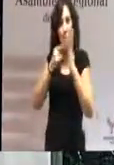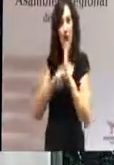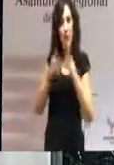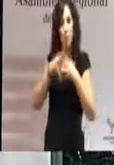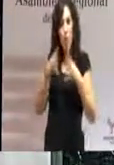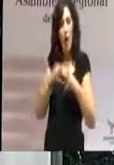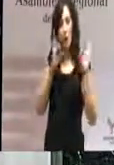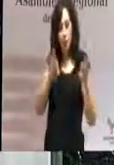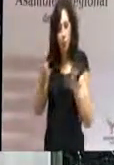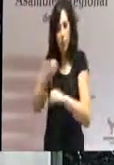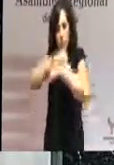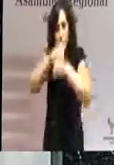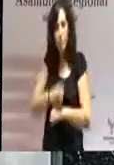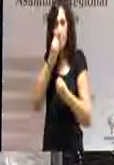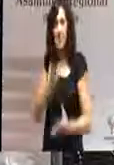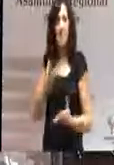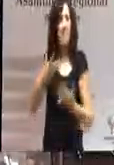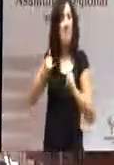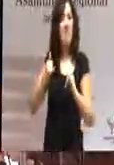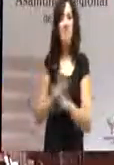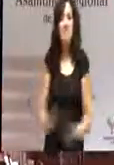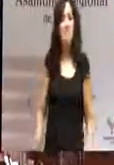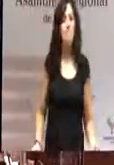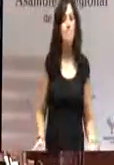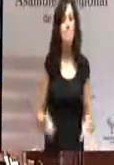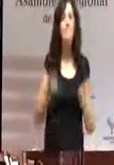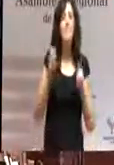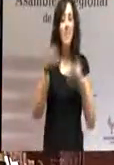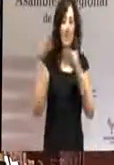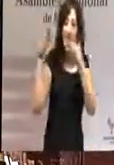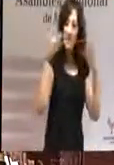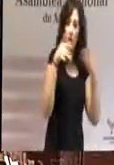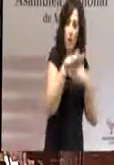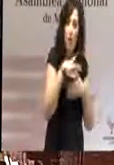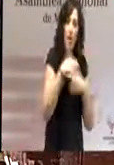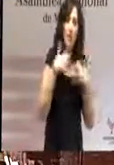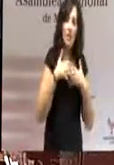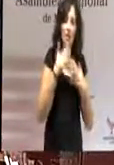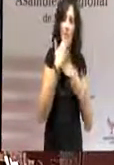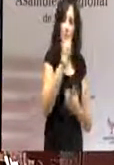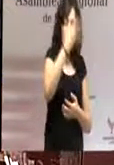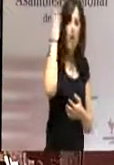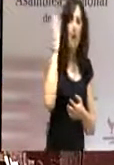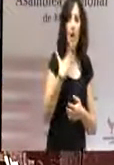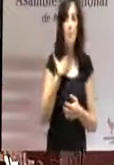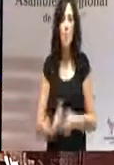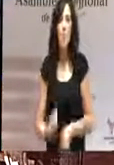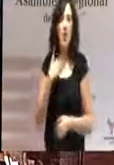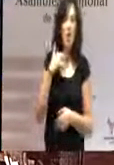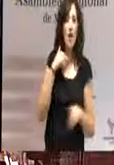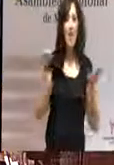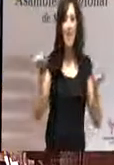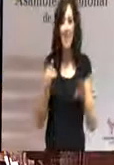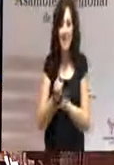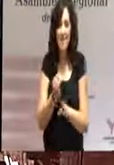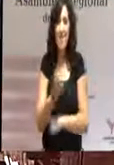estructurado. Apoyemos más a los focos industriales como Cartagena, como Murcia, como Lorca, Alcantarilla o